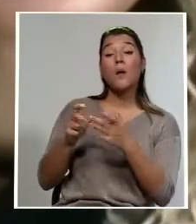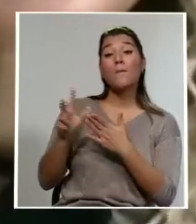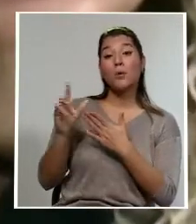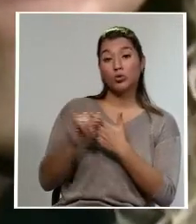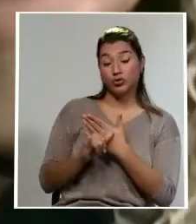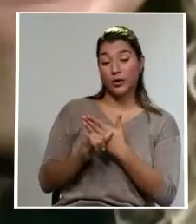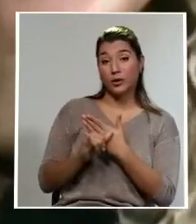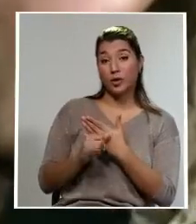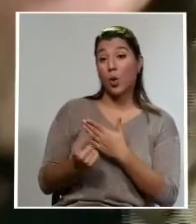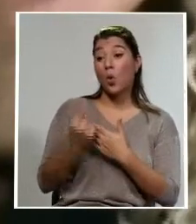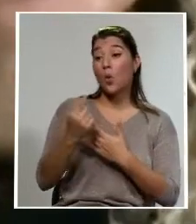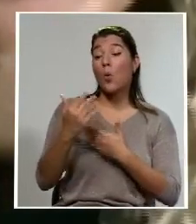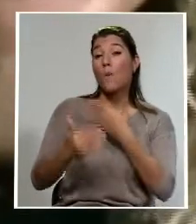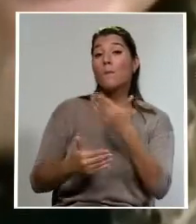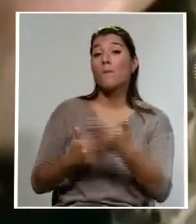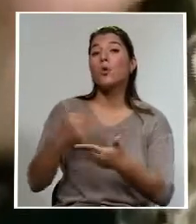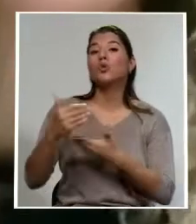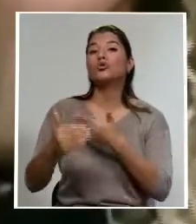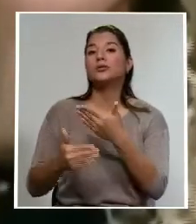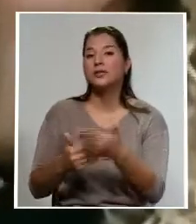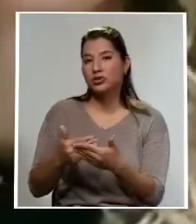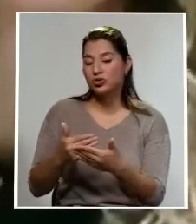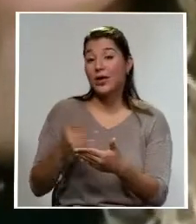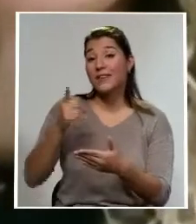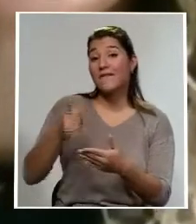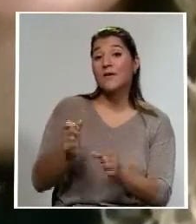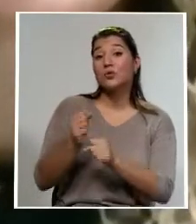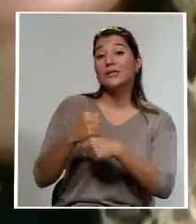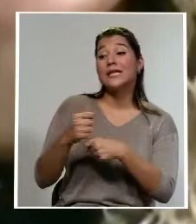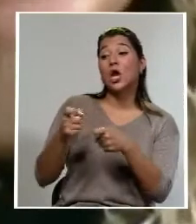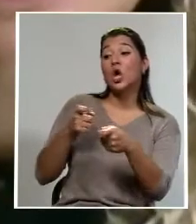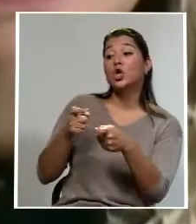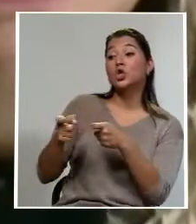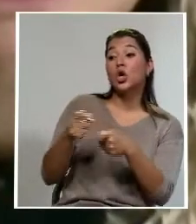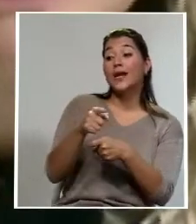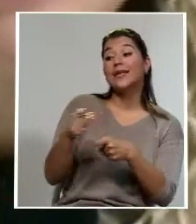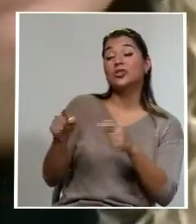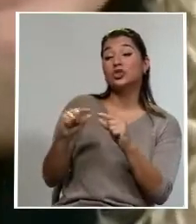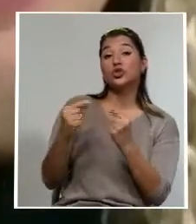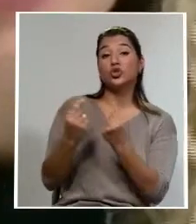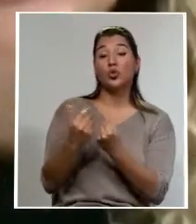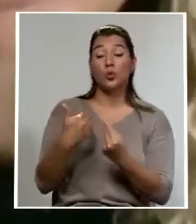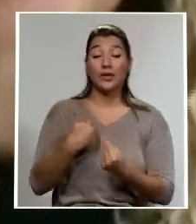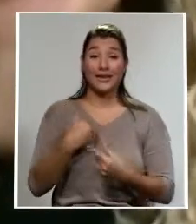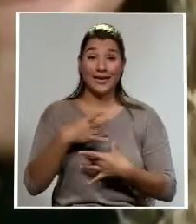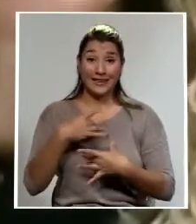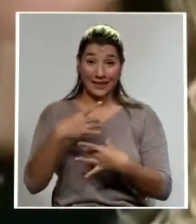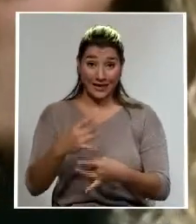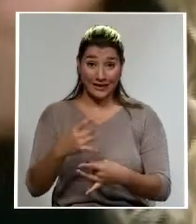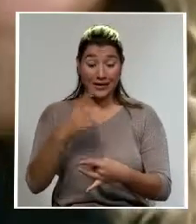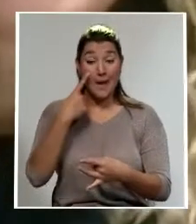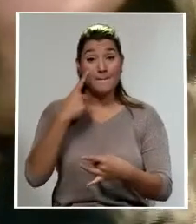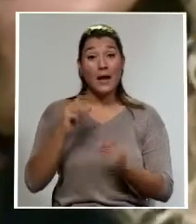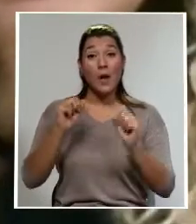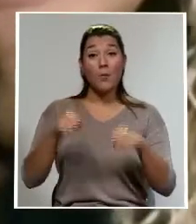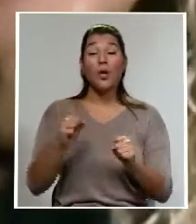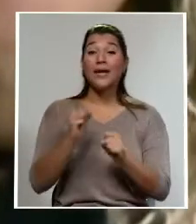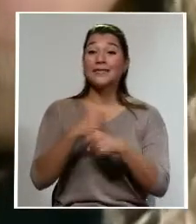se hace es manejar los grupos de interés. Nosotros, en la elaboración de este proyecto,